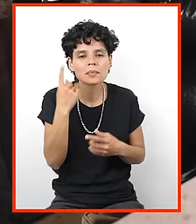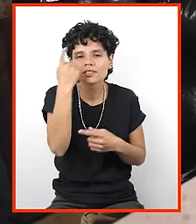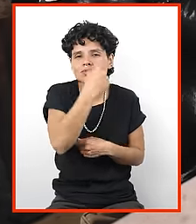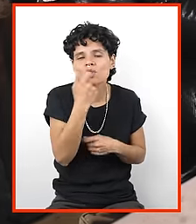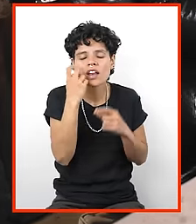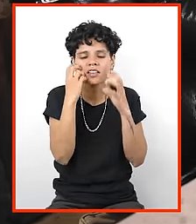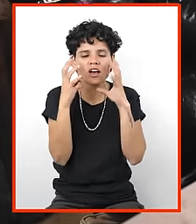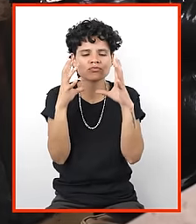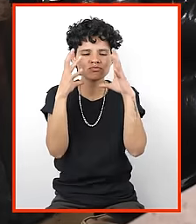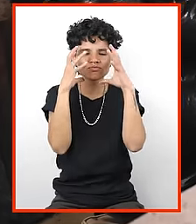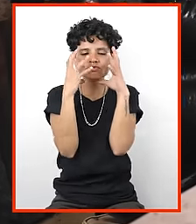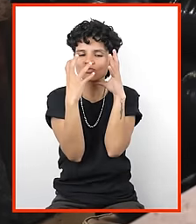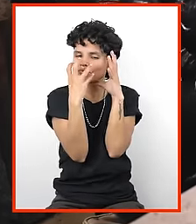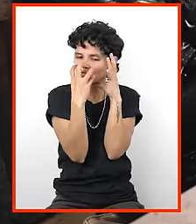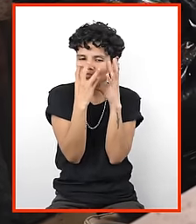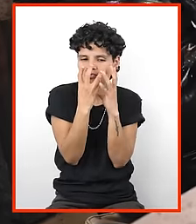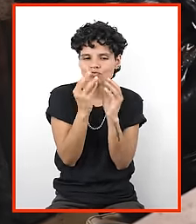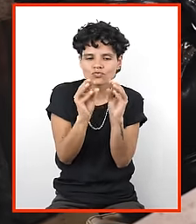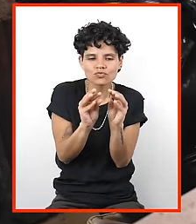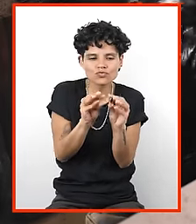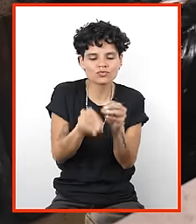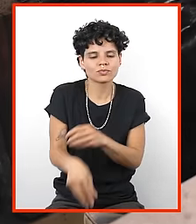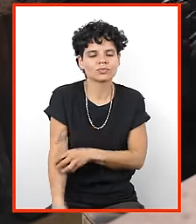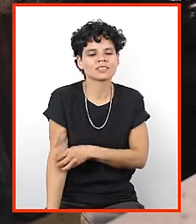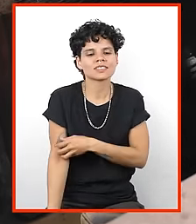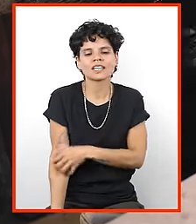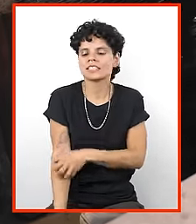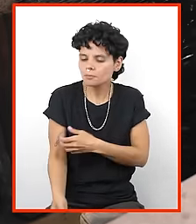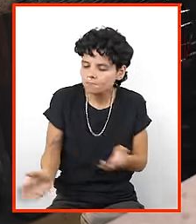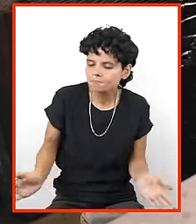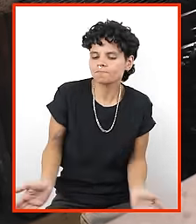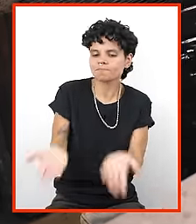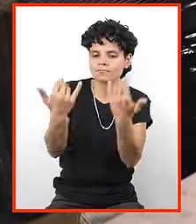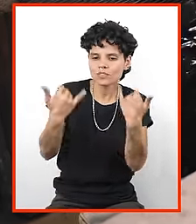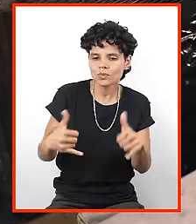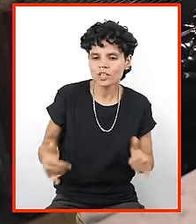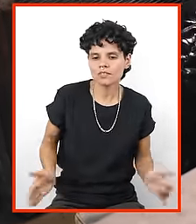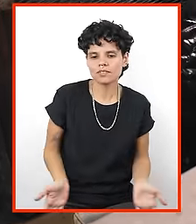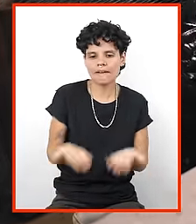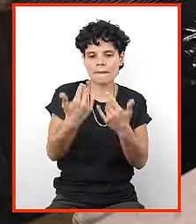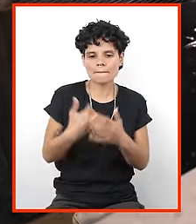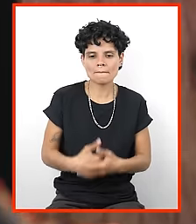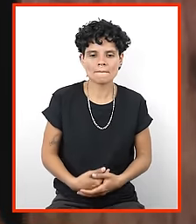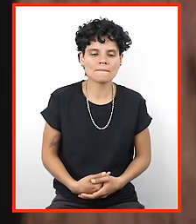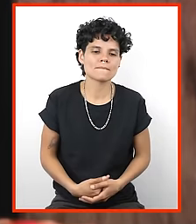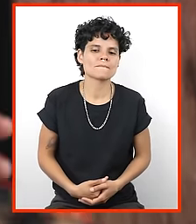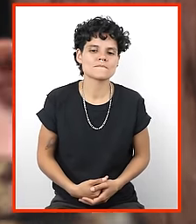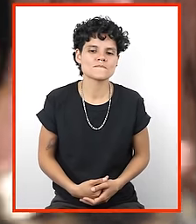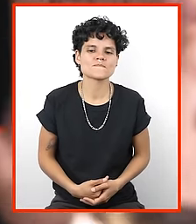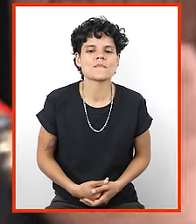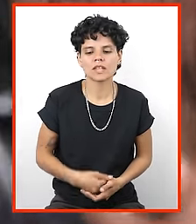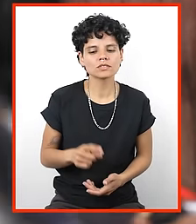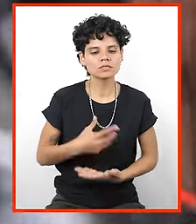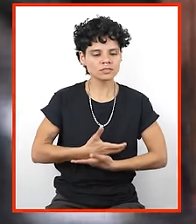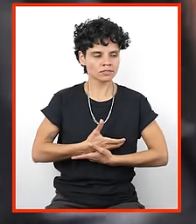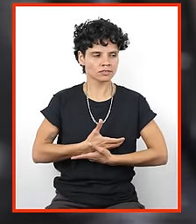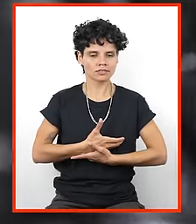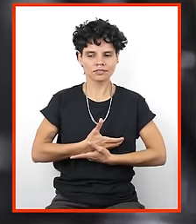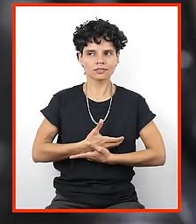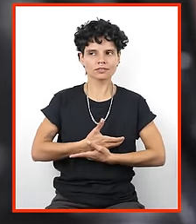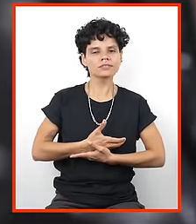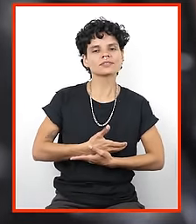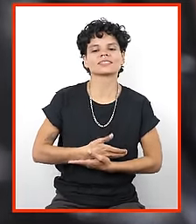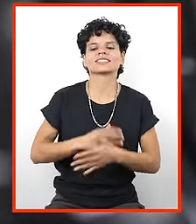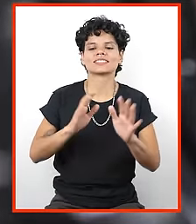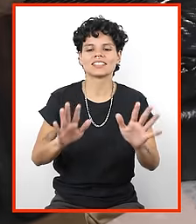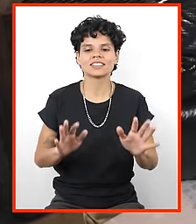Mírale su carita. Muy linda la bubita. Ya, mi amor, vaya a jugar. No, oye, tú no. Tu otro